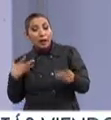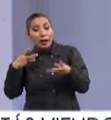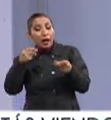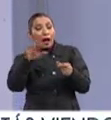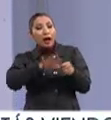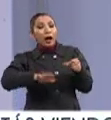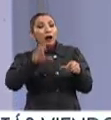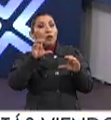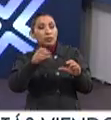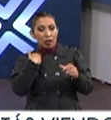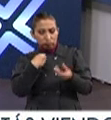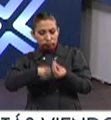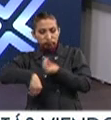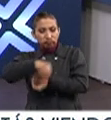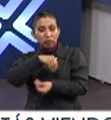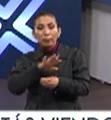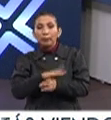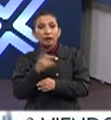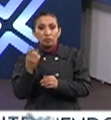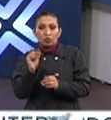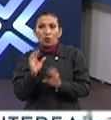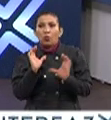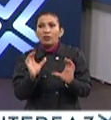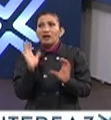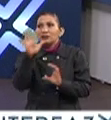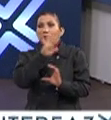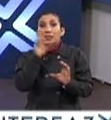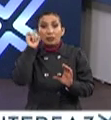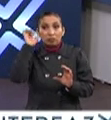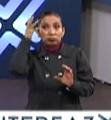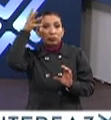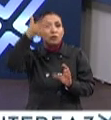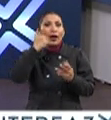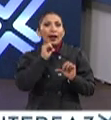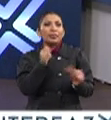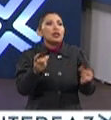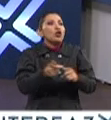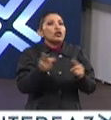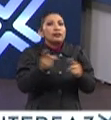invertir en el ambiente es redituable, porque si no cuidamos el ambiente, pues al rato [S2] Claro. [S1] Ya no vamos